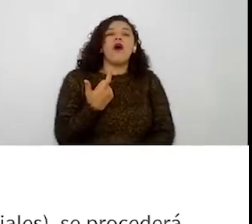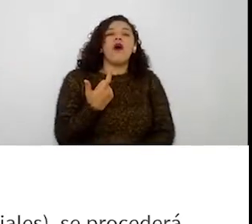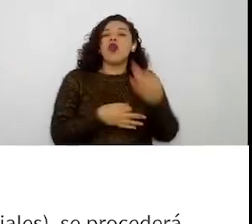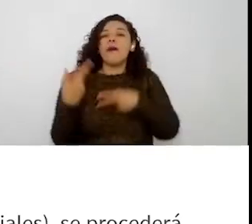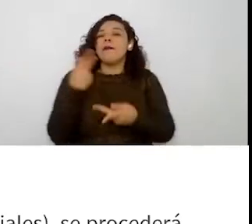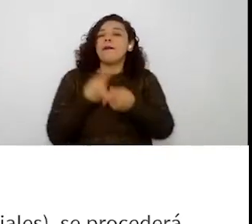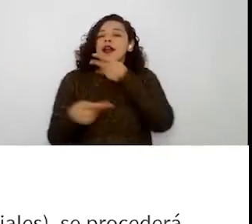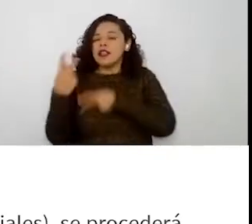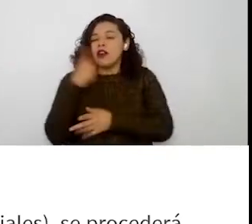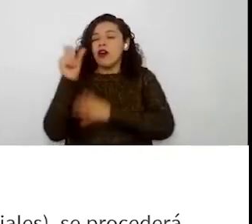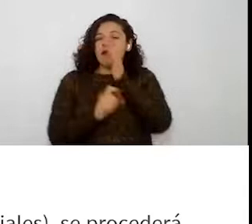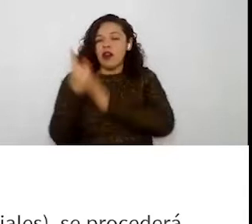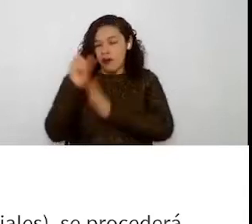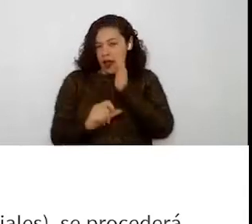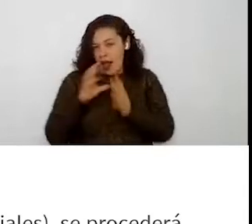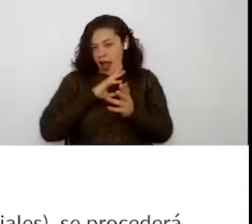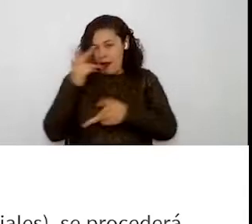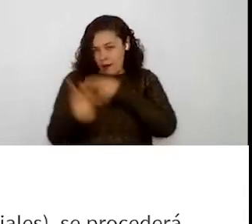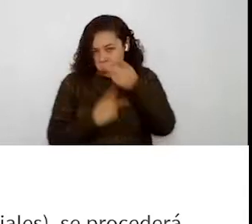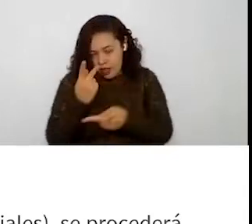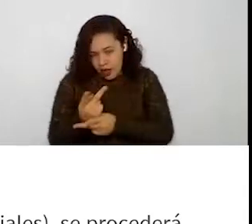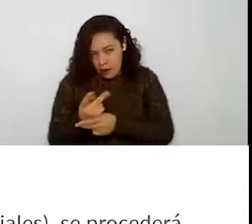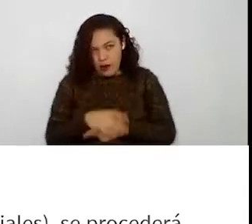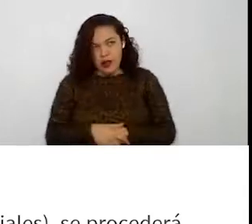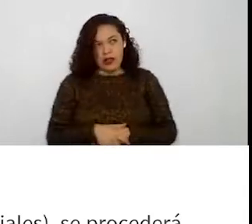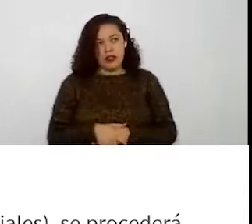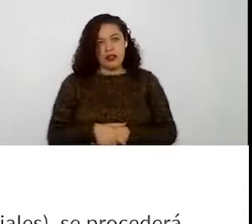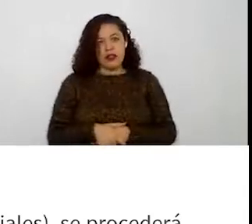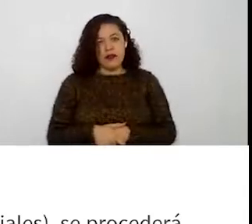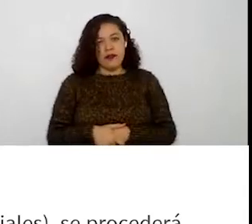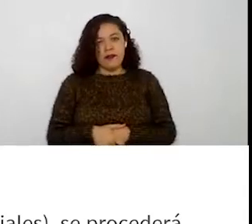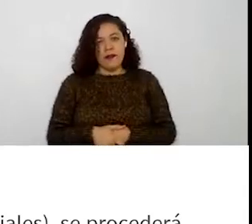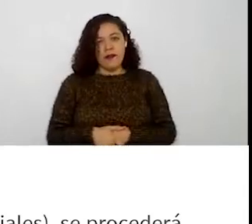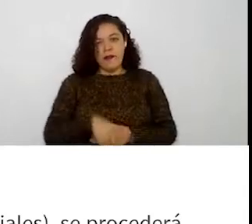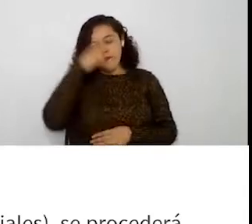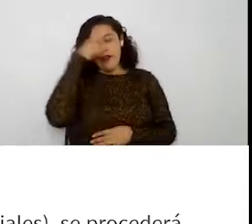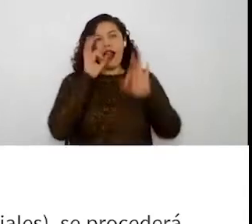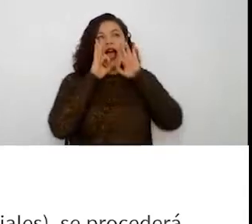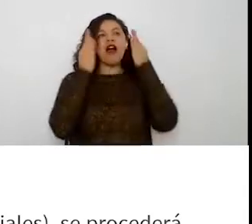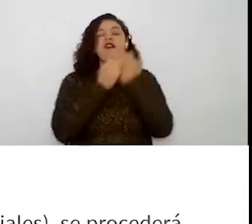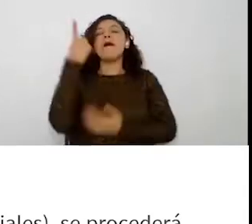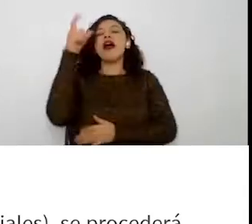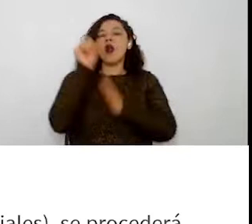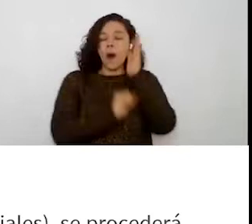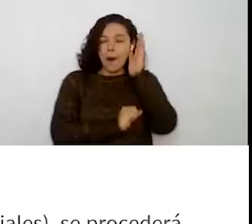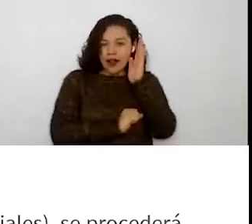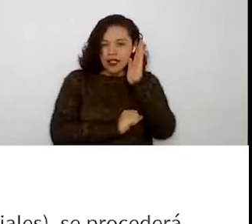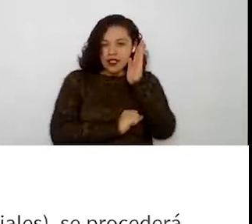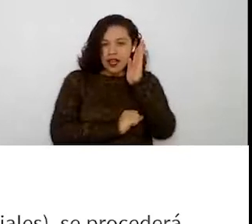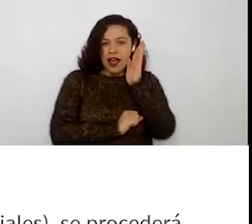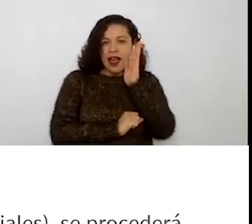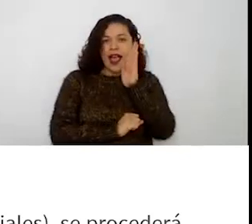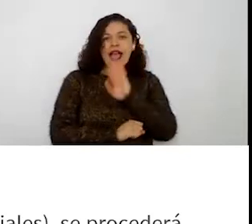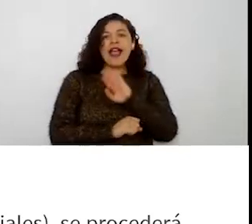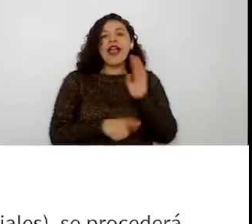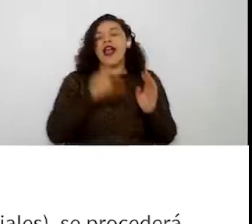mensuales este digo con todo y prestaciones en forma mensual y este y lo que